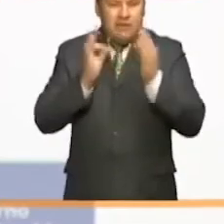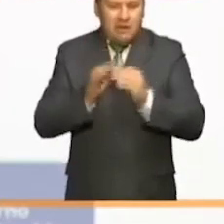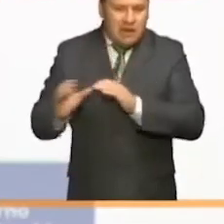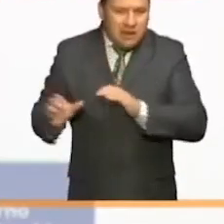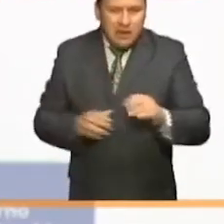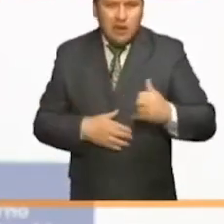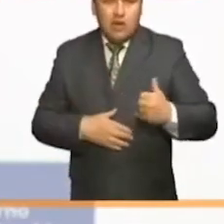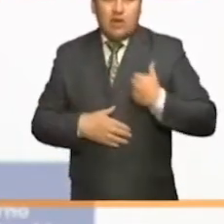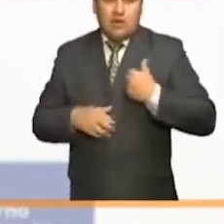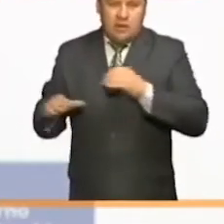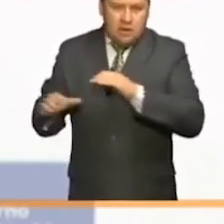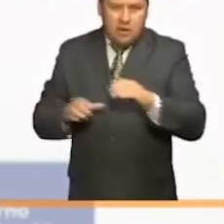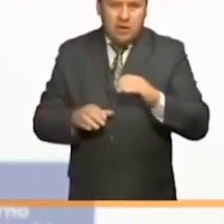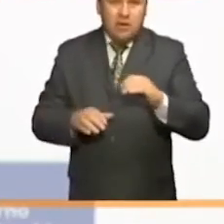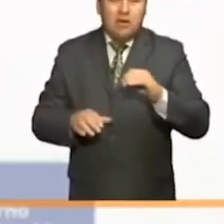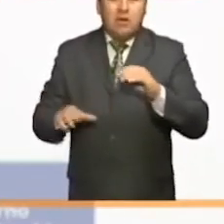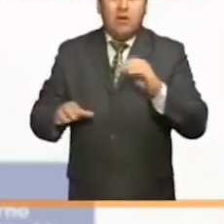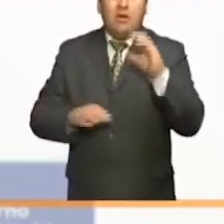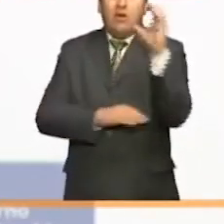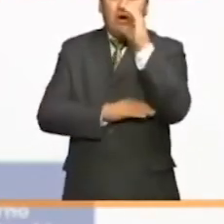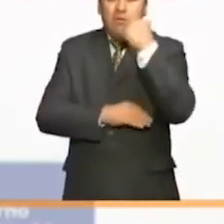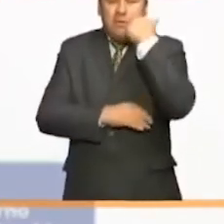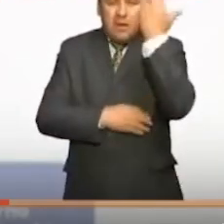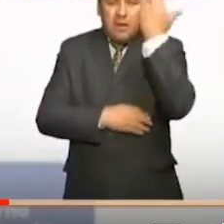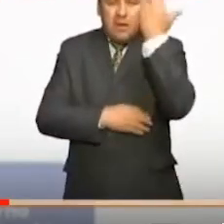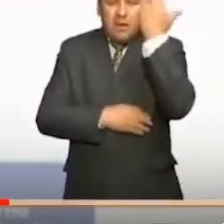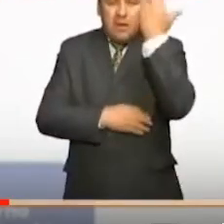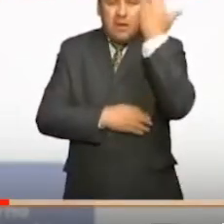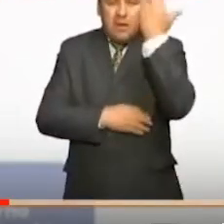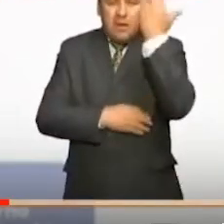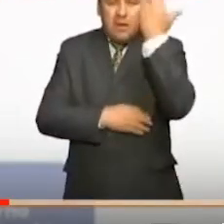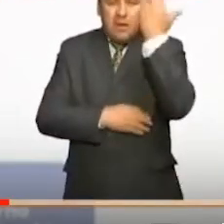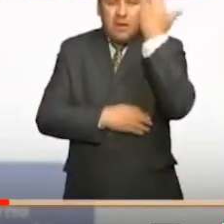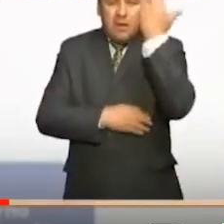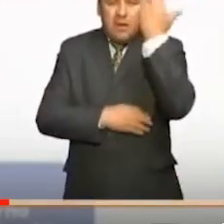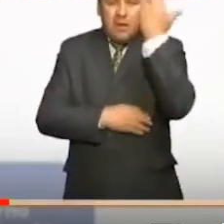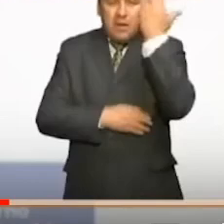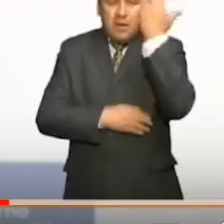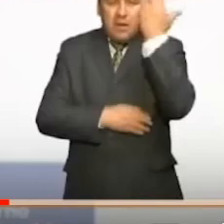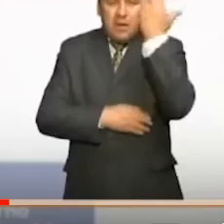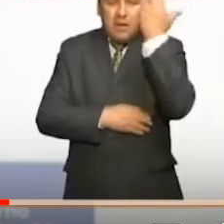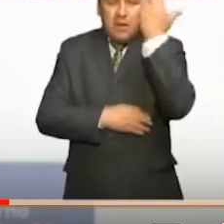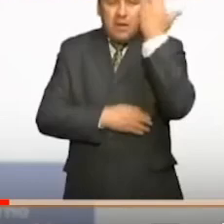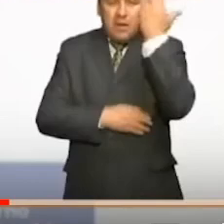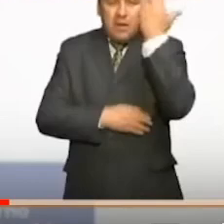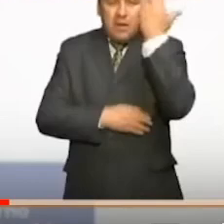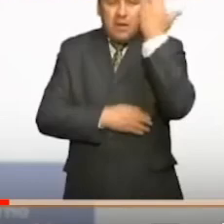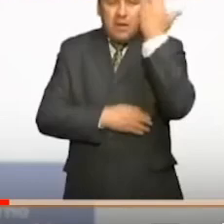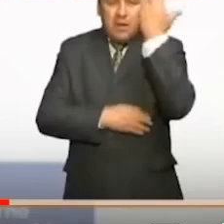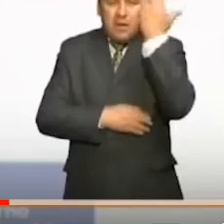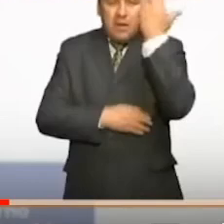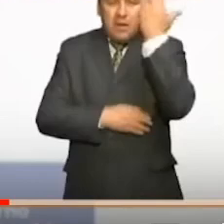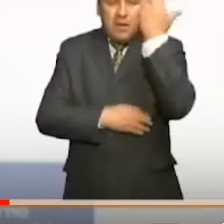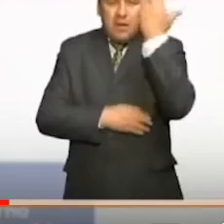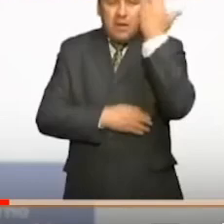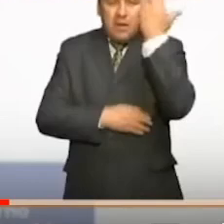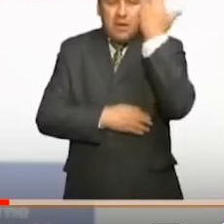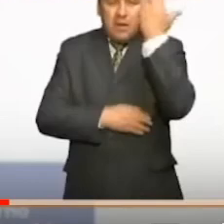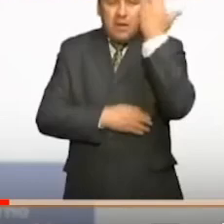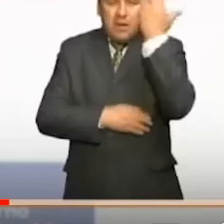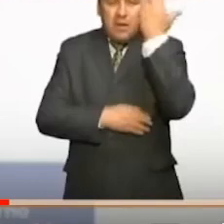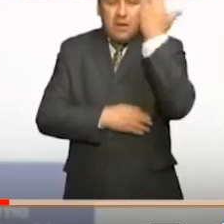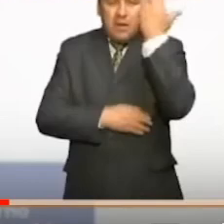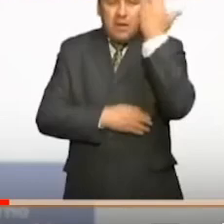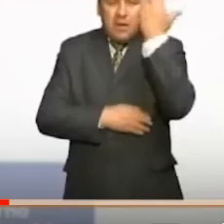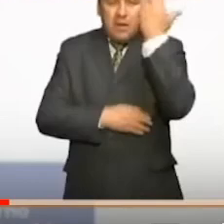jóvenes en acción colombia mayor y el programa de evolución del iva entonces para en esos proyectos que eso no lo necesita por ahora pero saben por